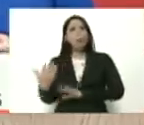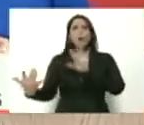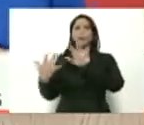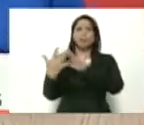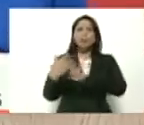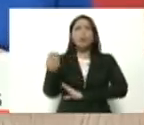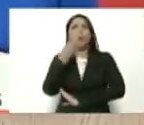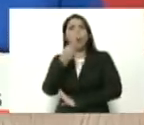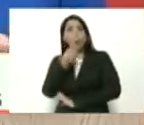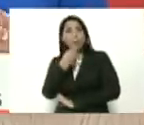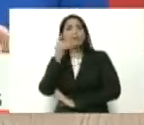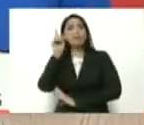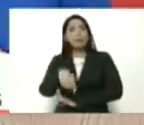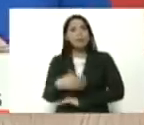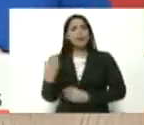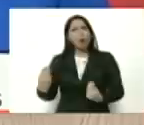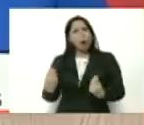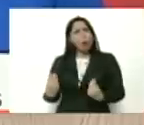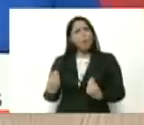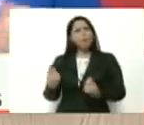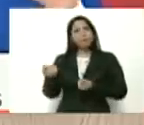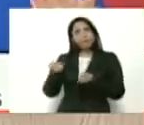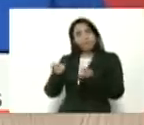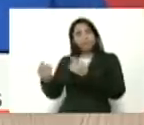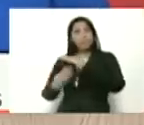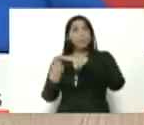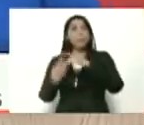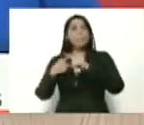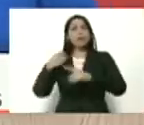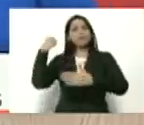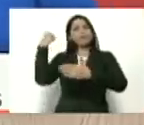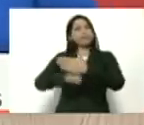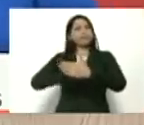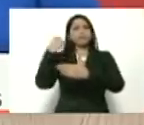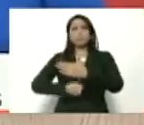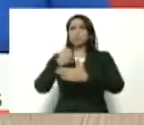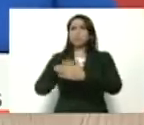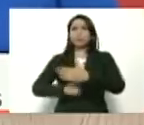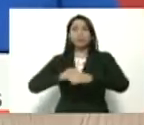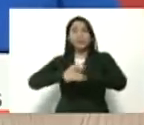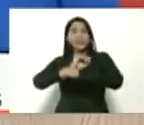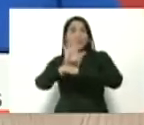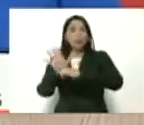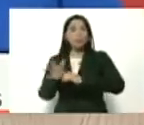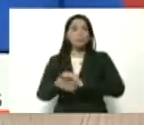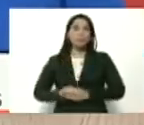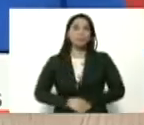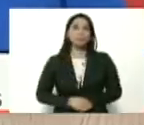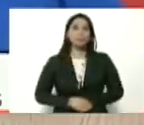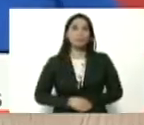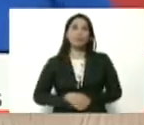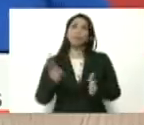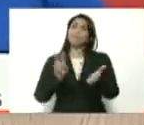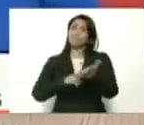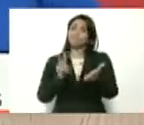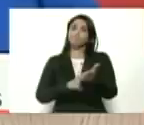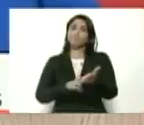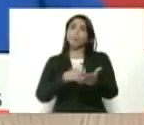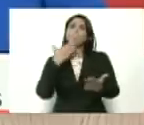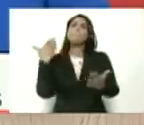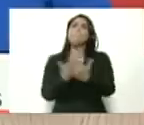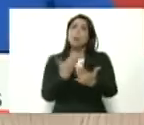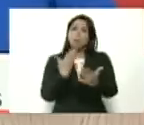alimentos, puedan tener acceso a servicios básicos para combatir el COVID-19. Es verdaderamente una